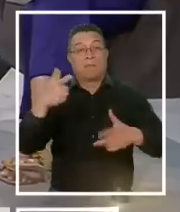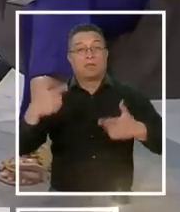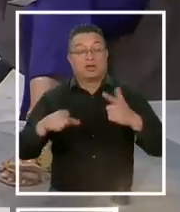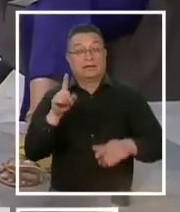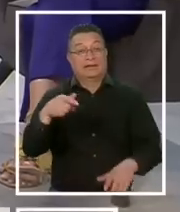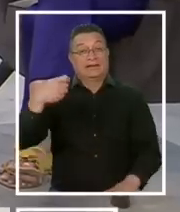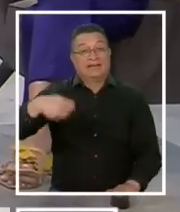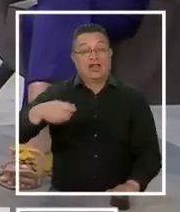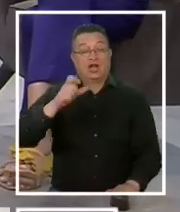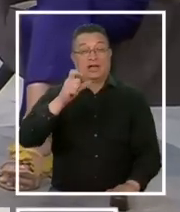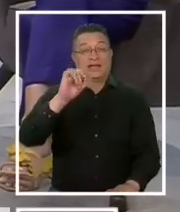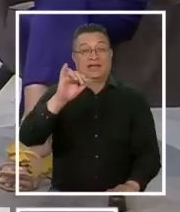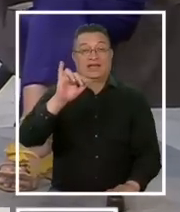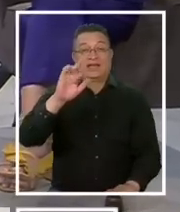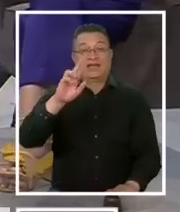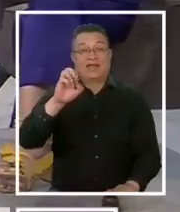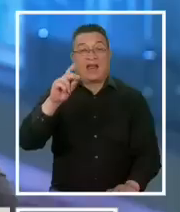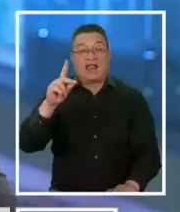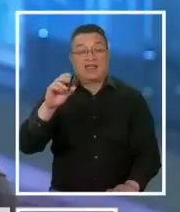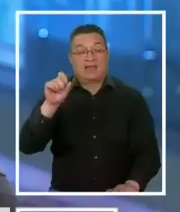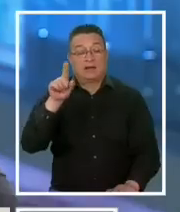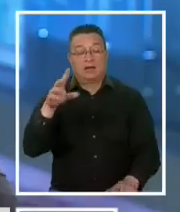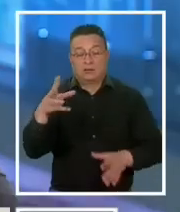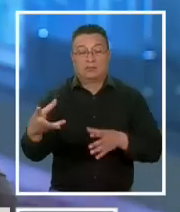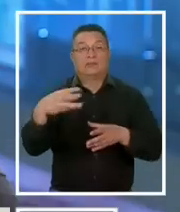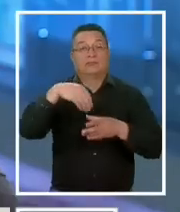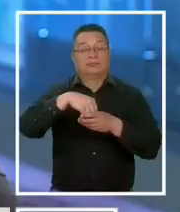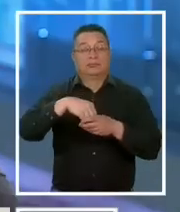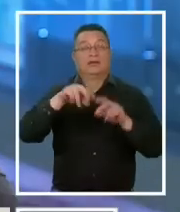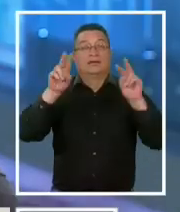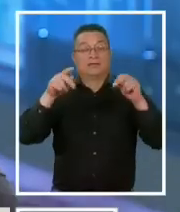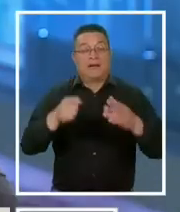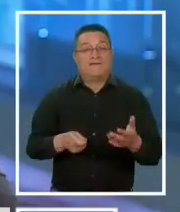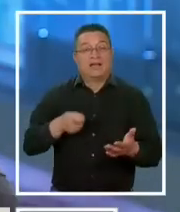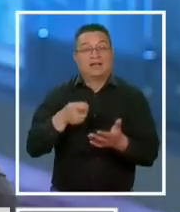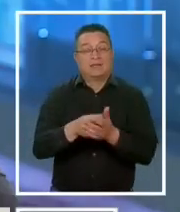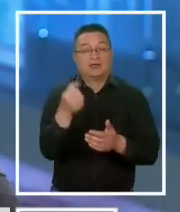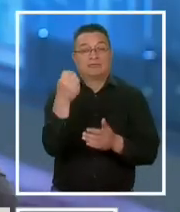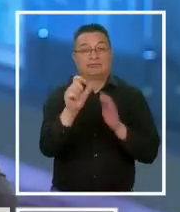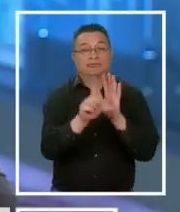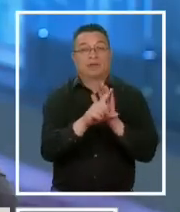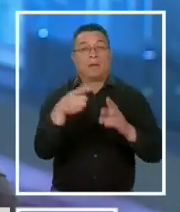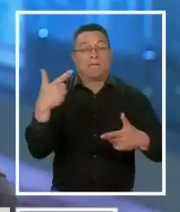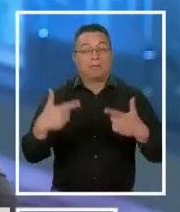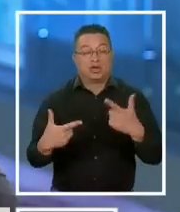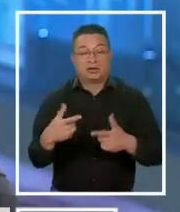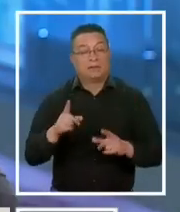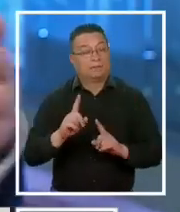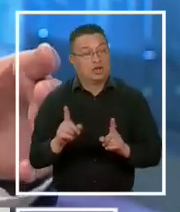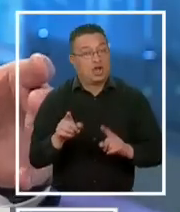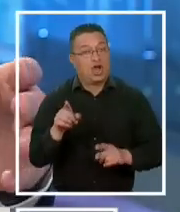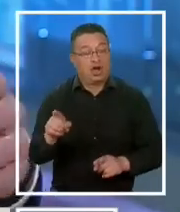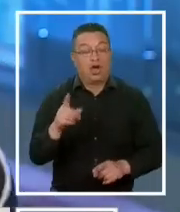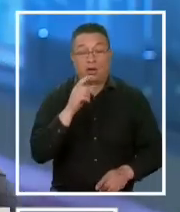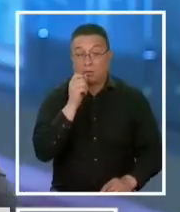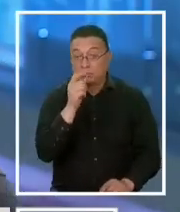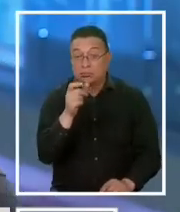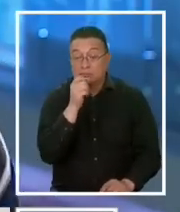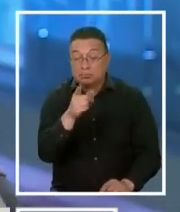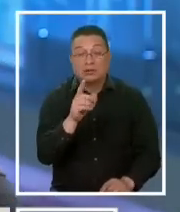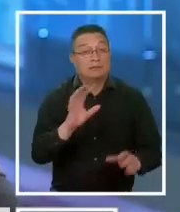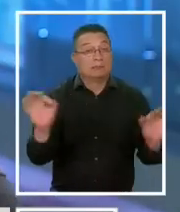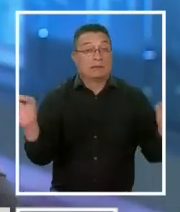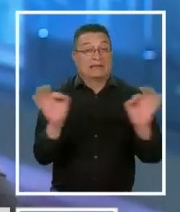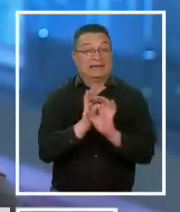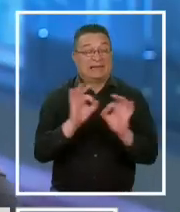pero el senador no era aquellas personas que estaban involucradas en las causas de financiamiento ilegal de la política no ha sido de hecho sujeto a ningún tipo